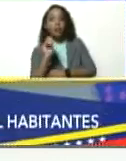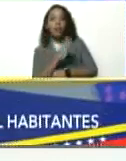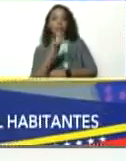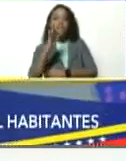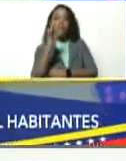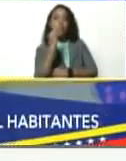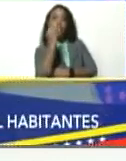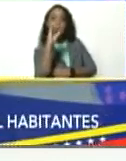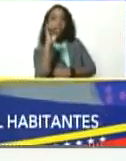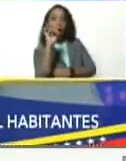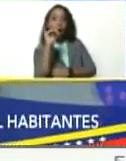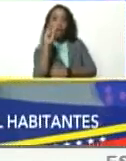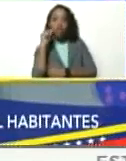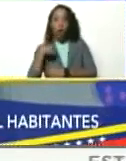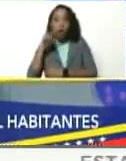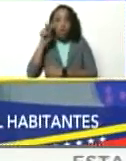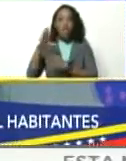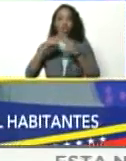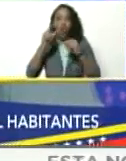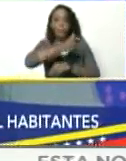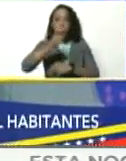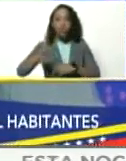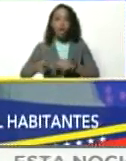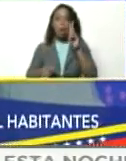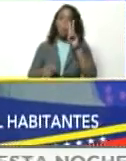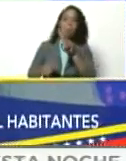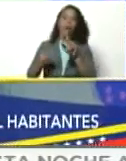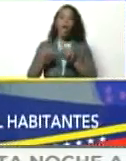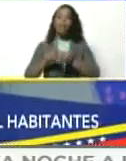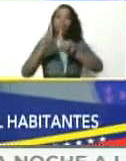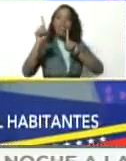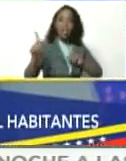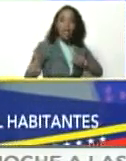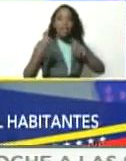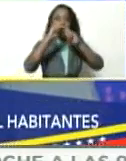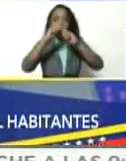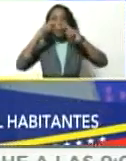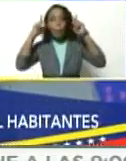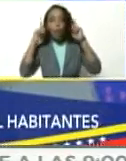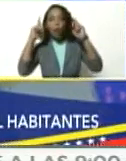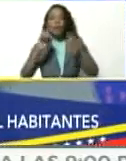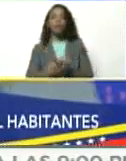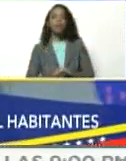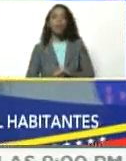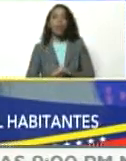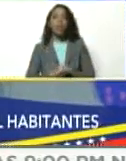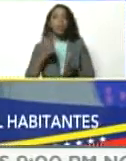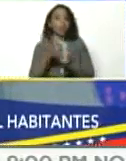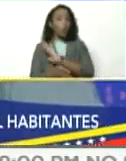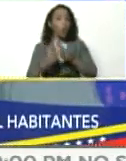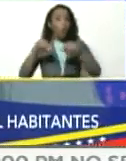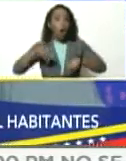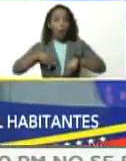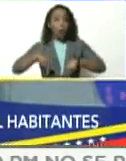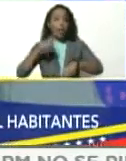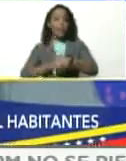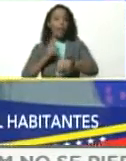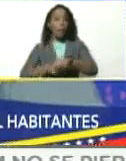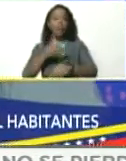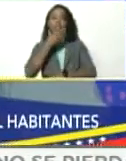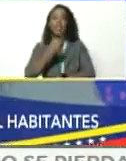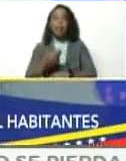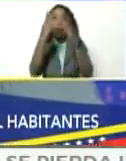Pero vi a la gente todos con su tapaboca y su distanciamiento. Sobre todo en esta época